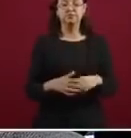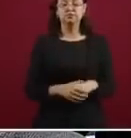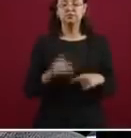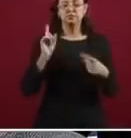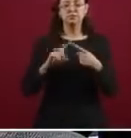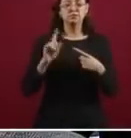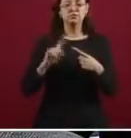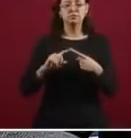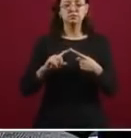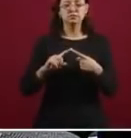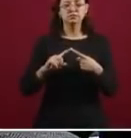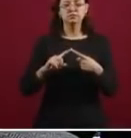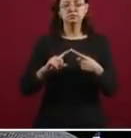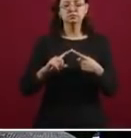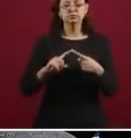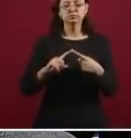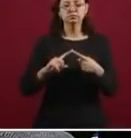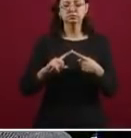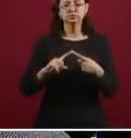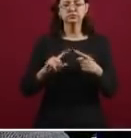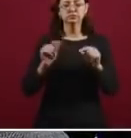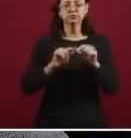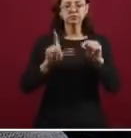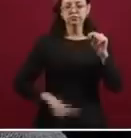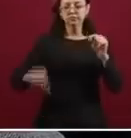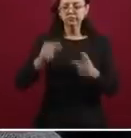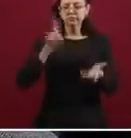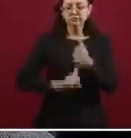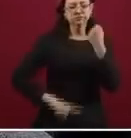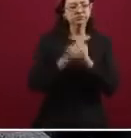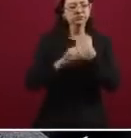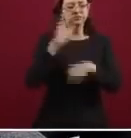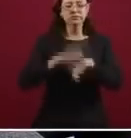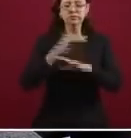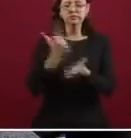el porque la corrupción es el principal problema de méxico